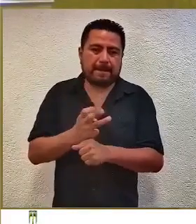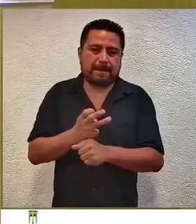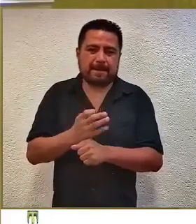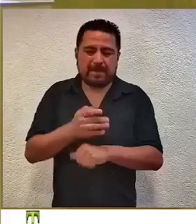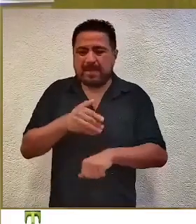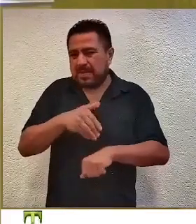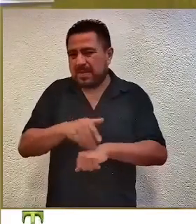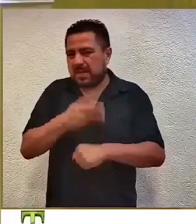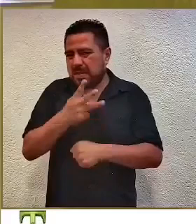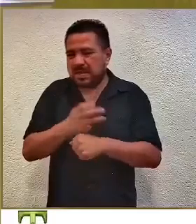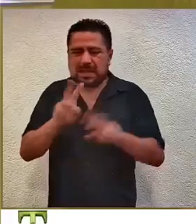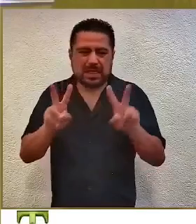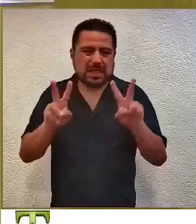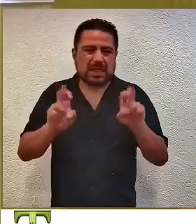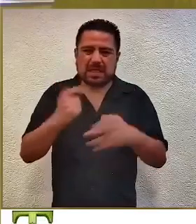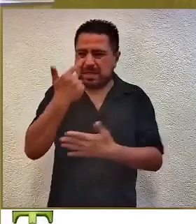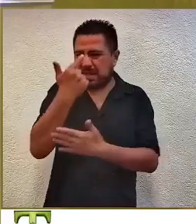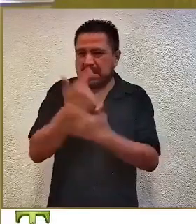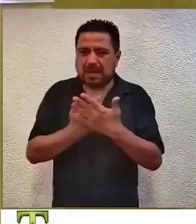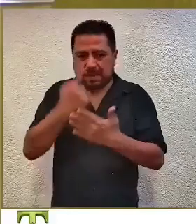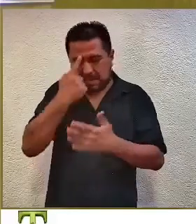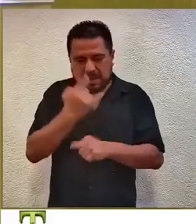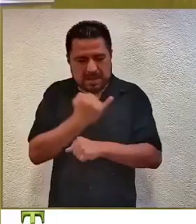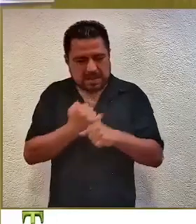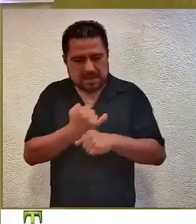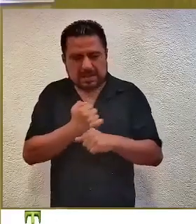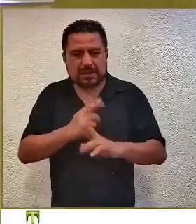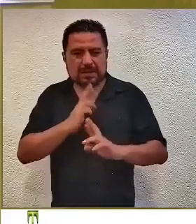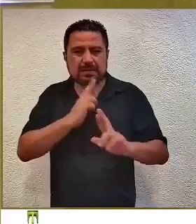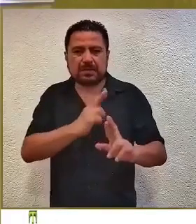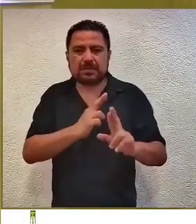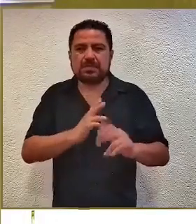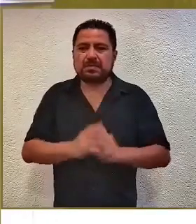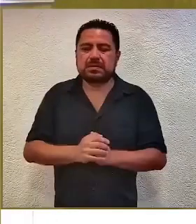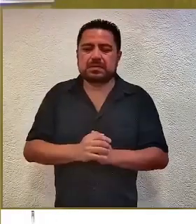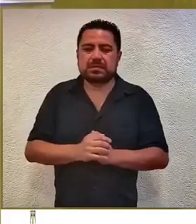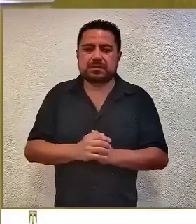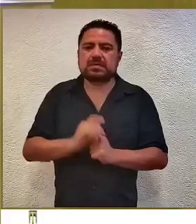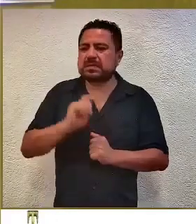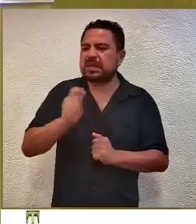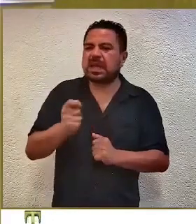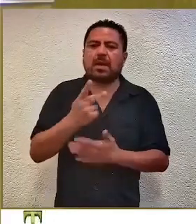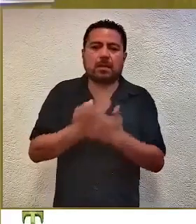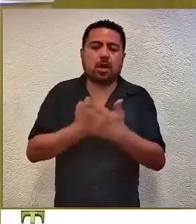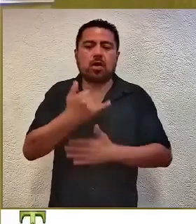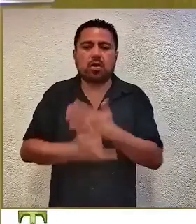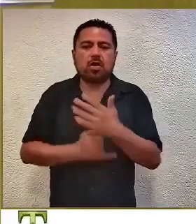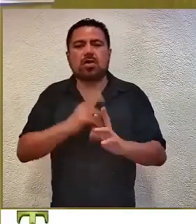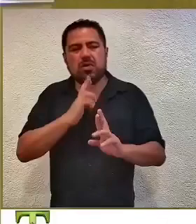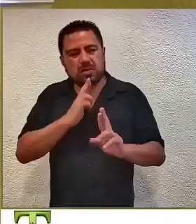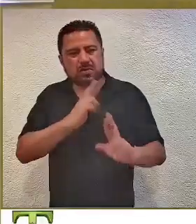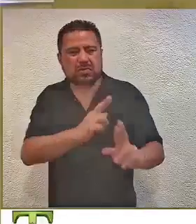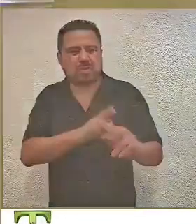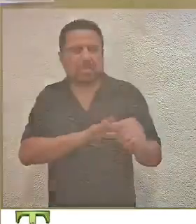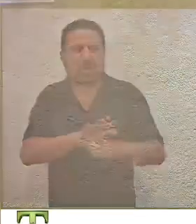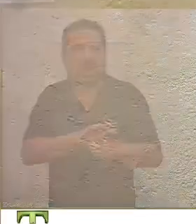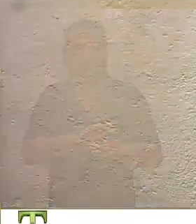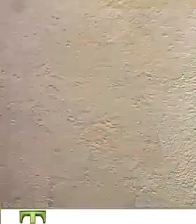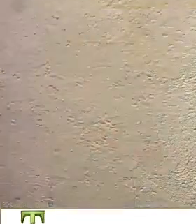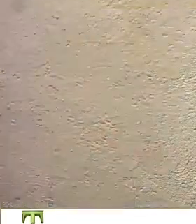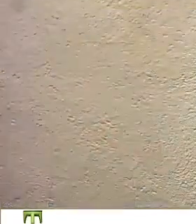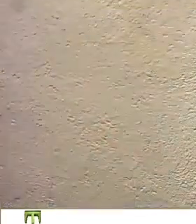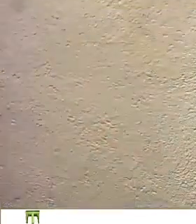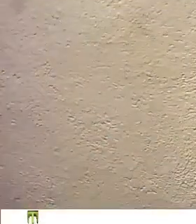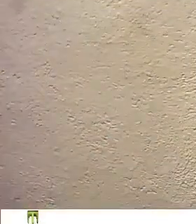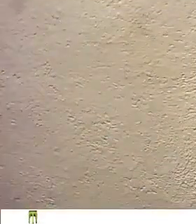desahogo al tercer asunto listado para analizar y resolver, que trata de un proyecto de resolución relativo al